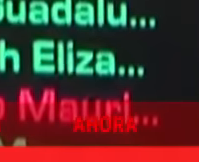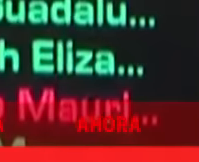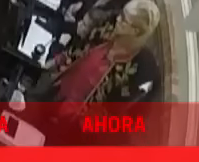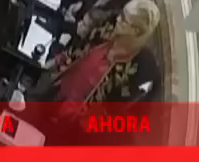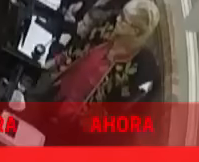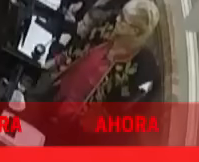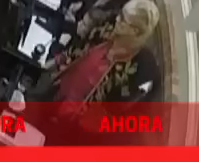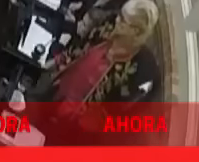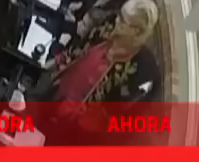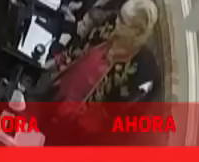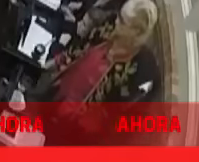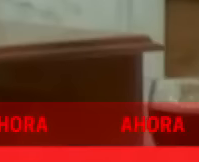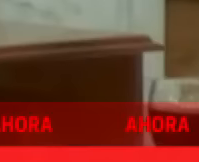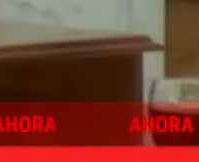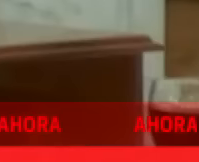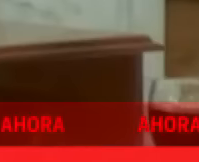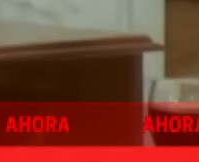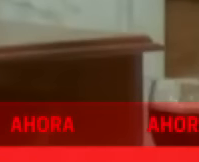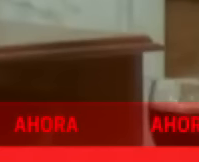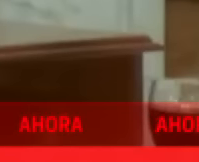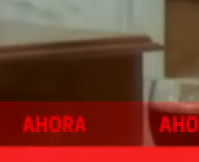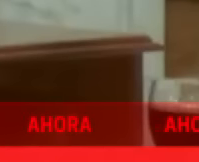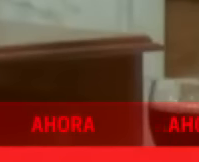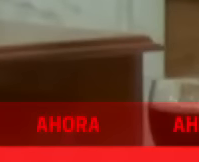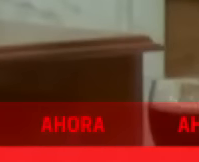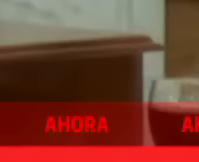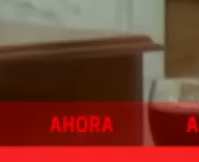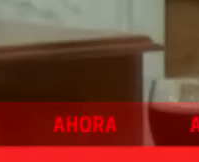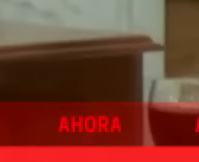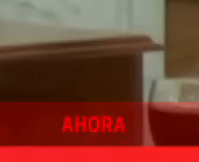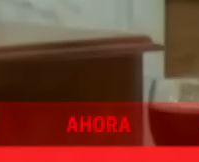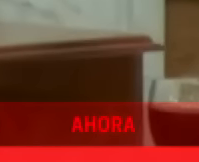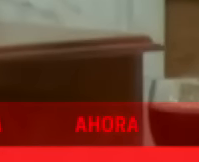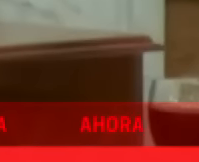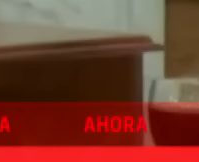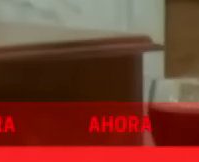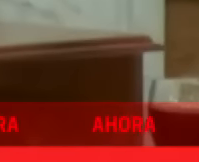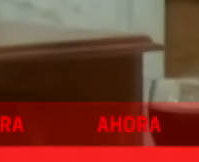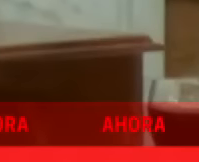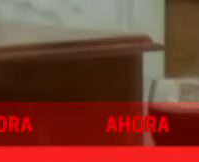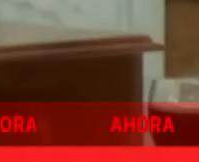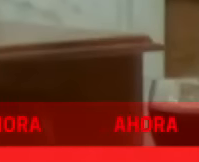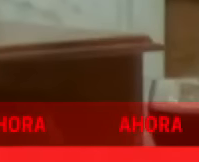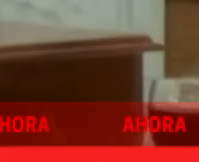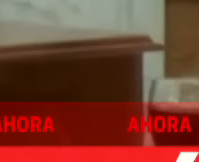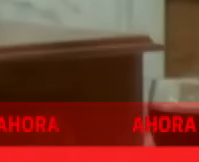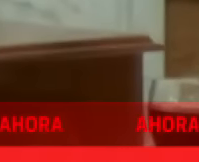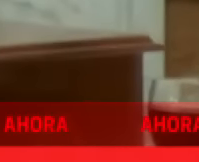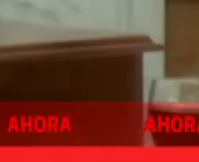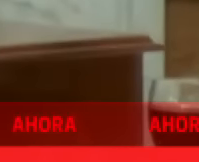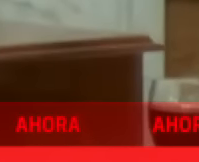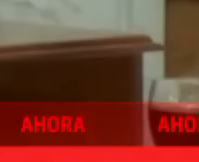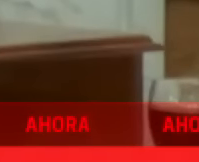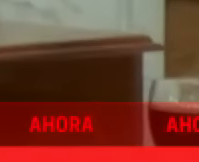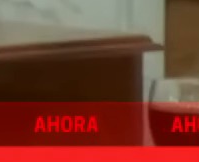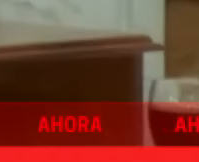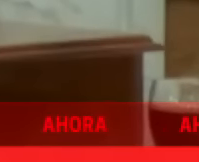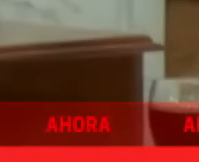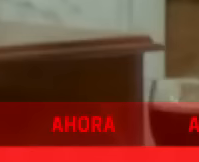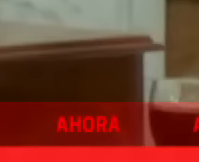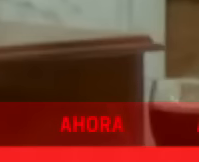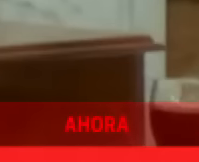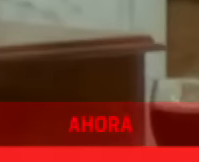el asentimiento del cuerpo a fin de facultar a la Dirección General de Secretaría, que depende de la Secretaría Parlamentaria de esta